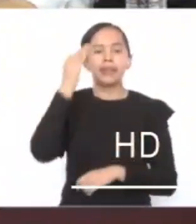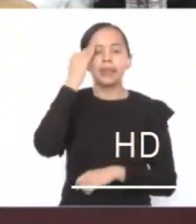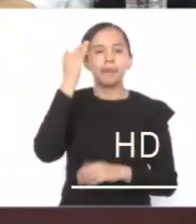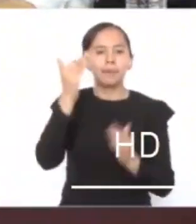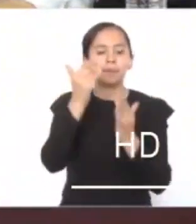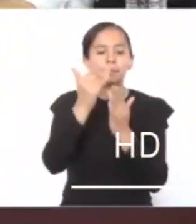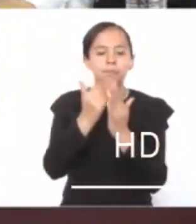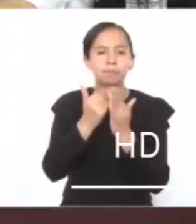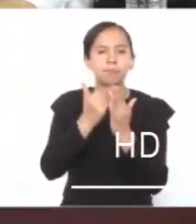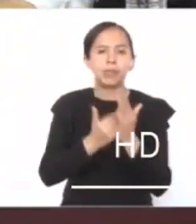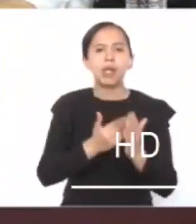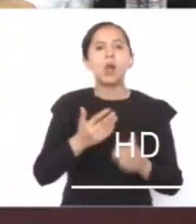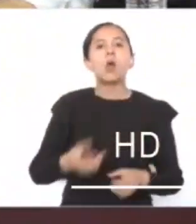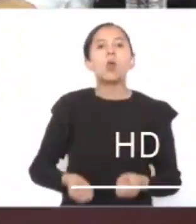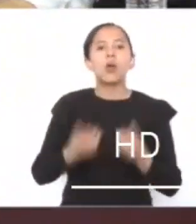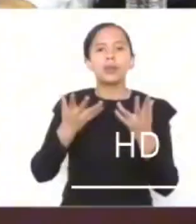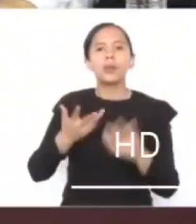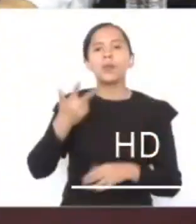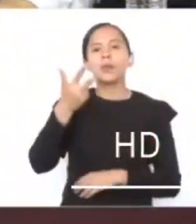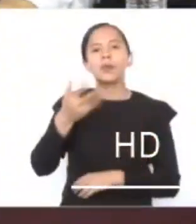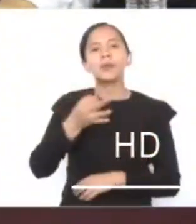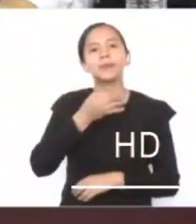poco hasta llegar a los 8 minutos.